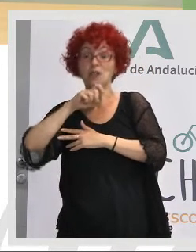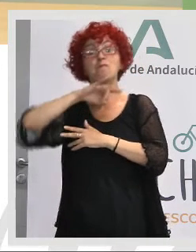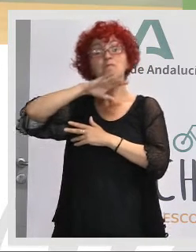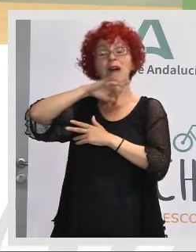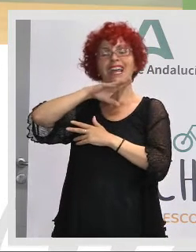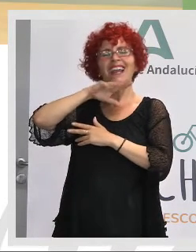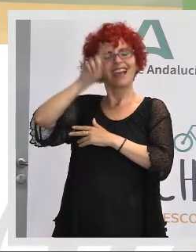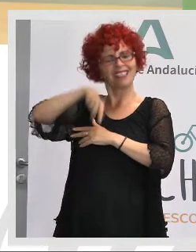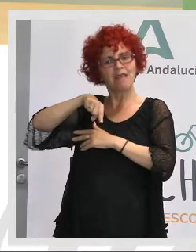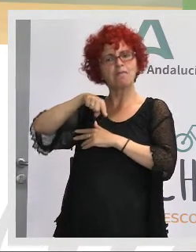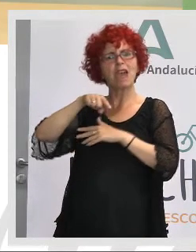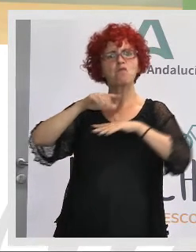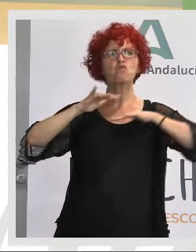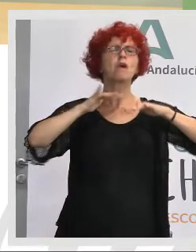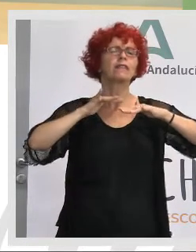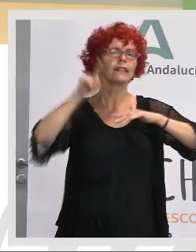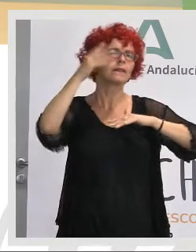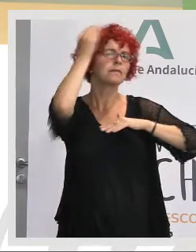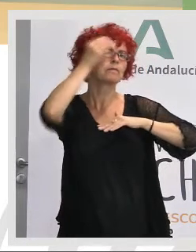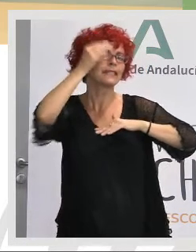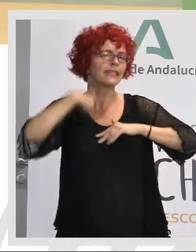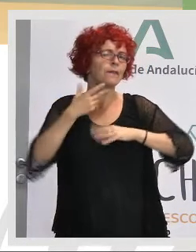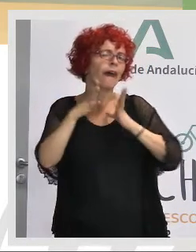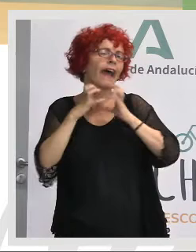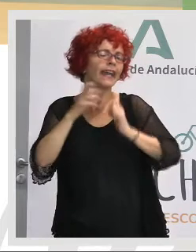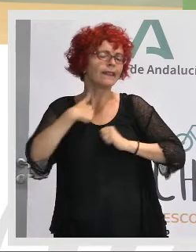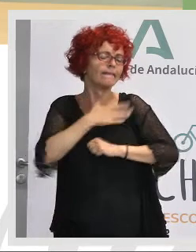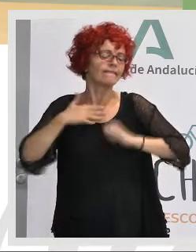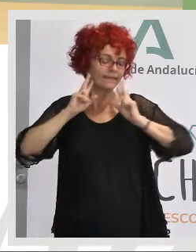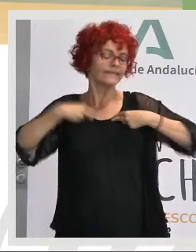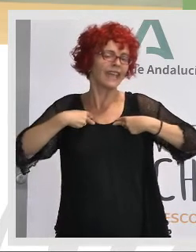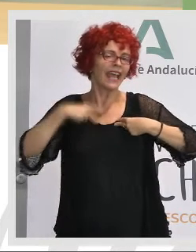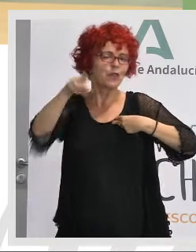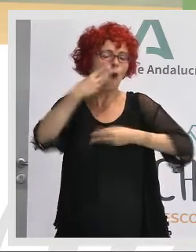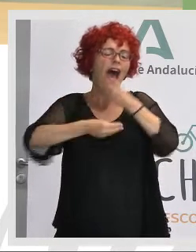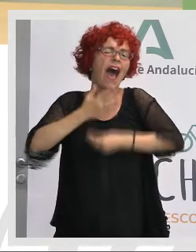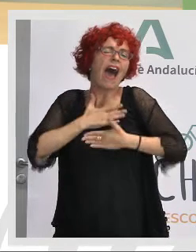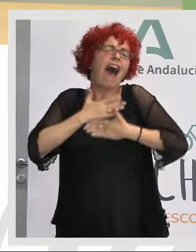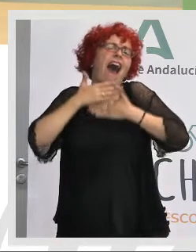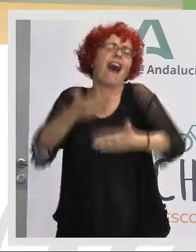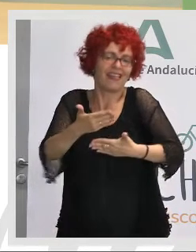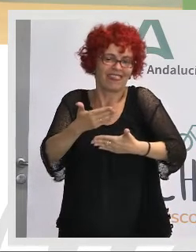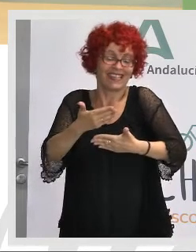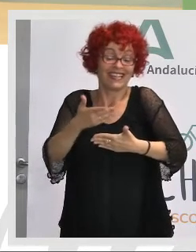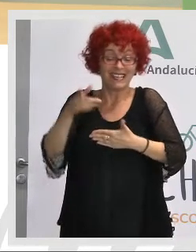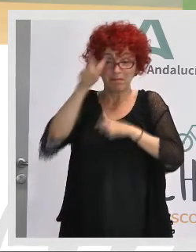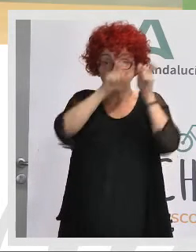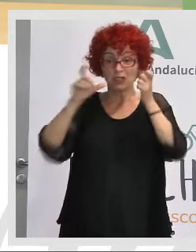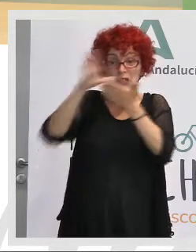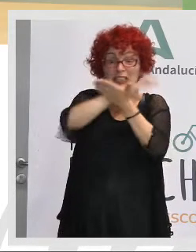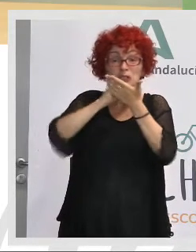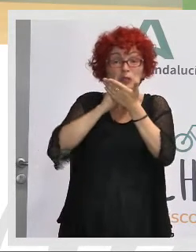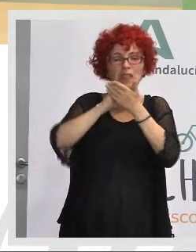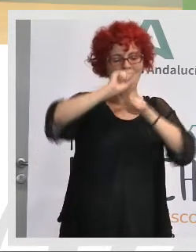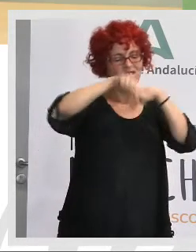una campaña muy atractiva, Muévete, como piensas, por ti y por el planeta. en la que también se han implicado mucho sus familias, lo